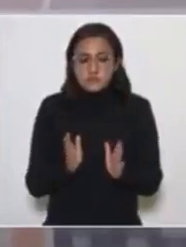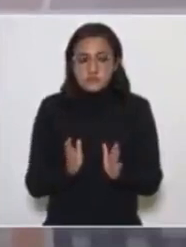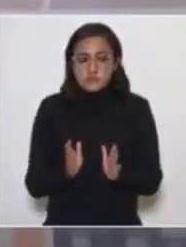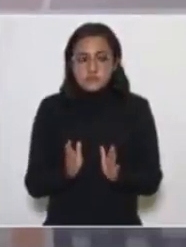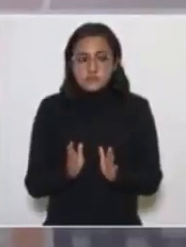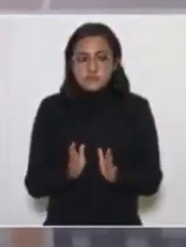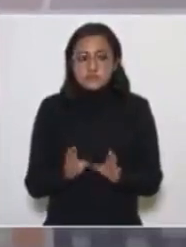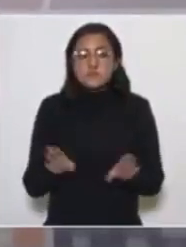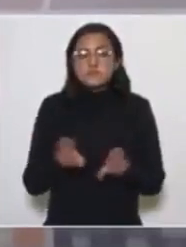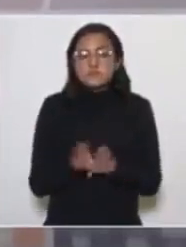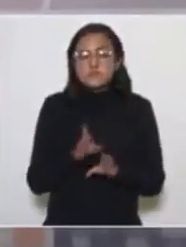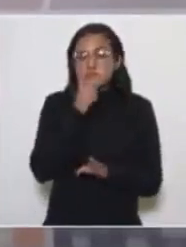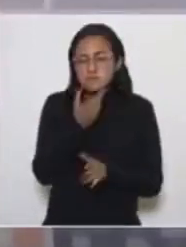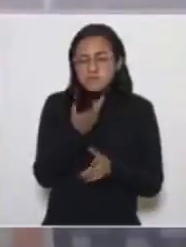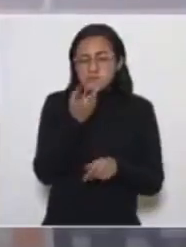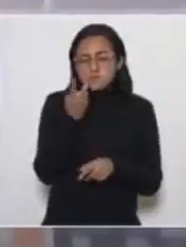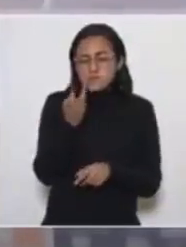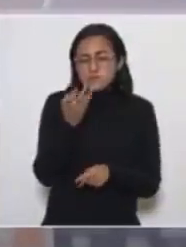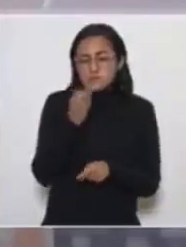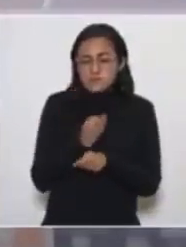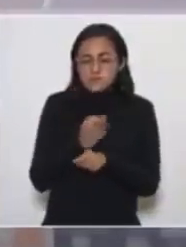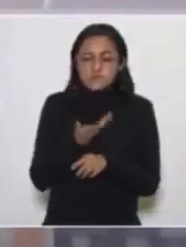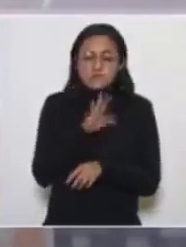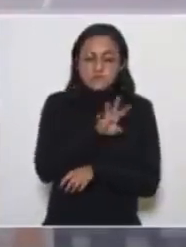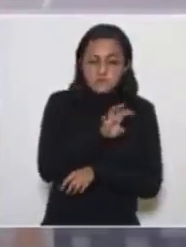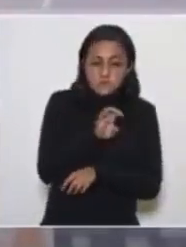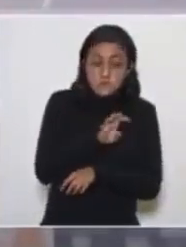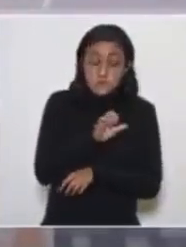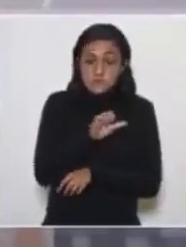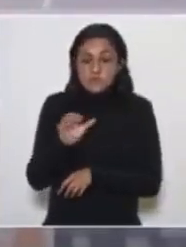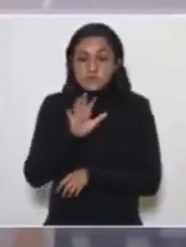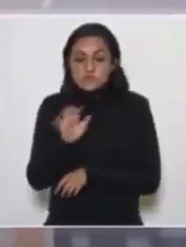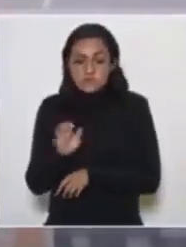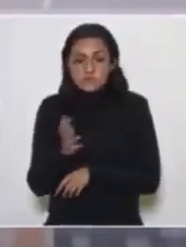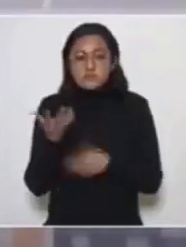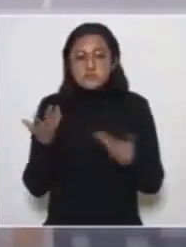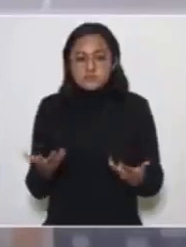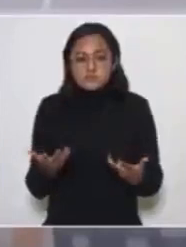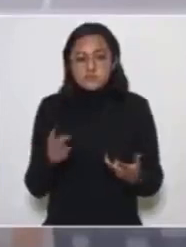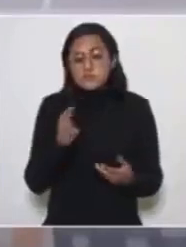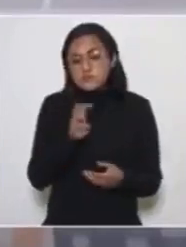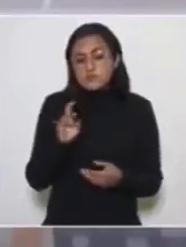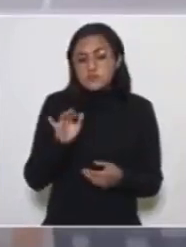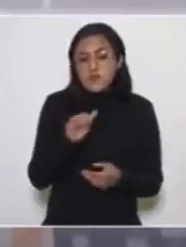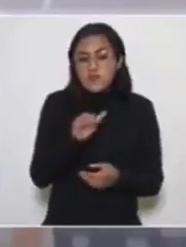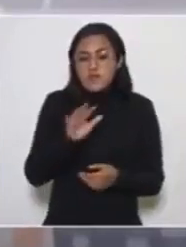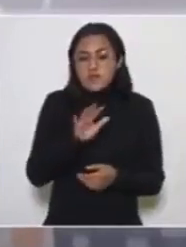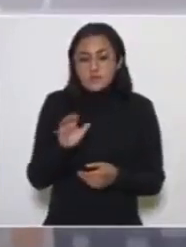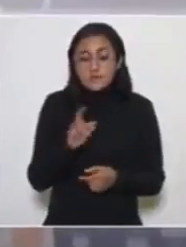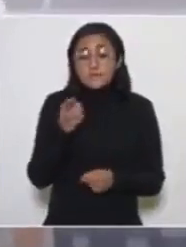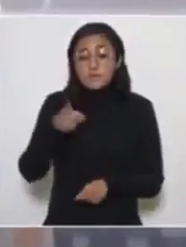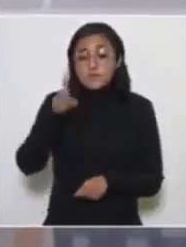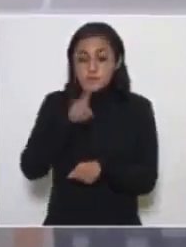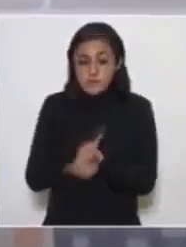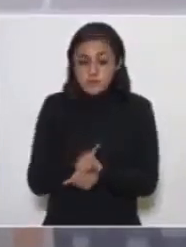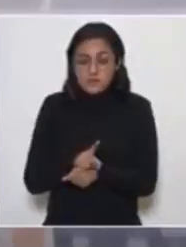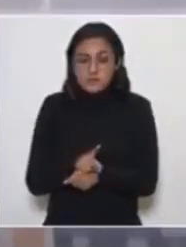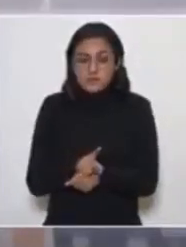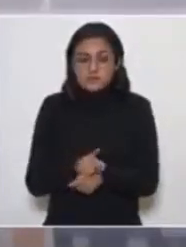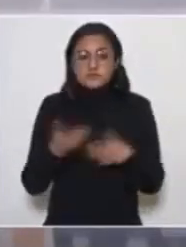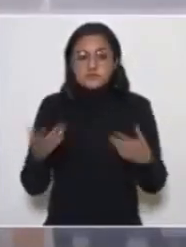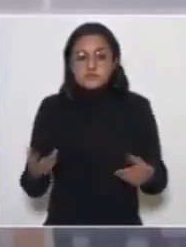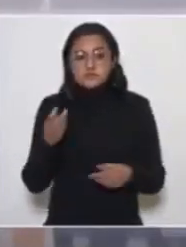los rangos que acaba de mencionar, entre 400 a 500, entre 350 y 500 casos por día, lo